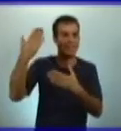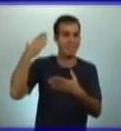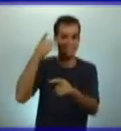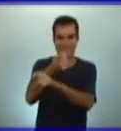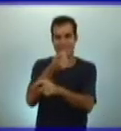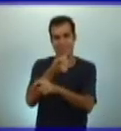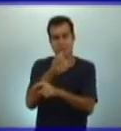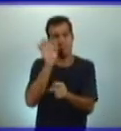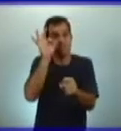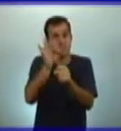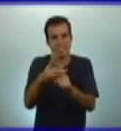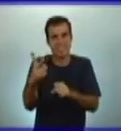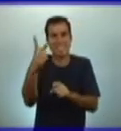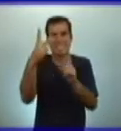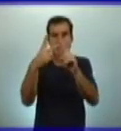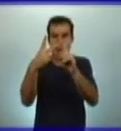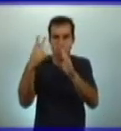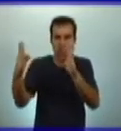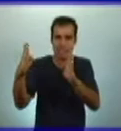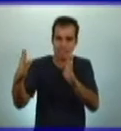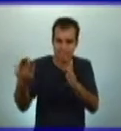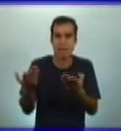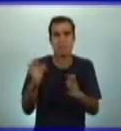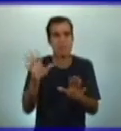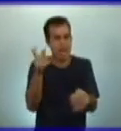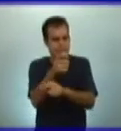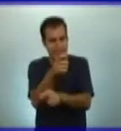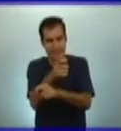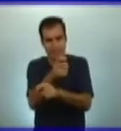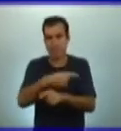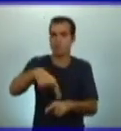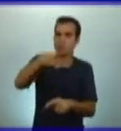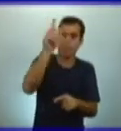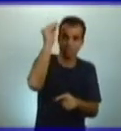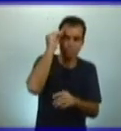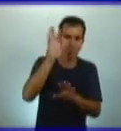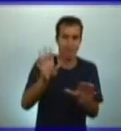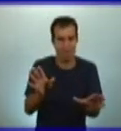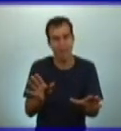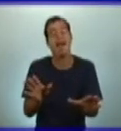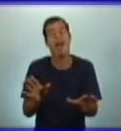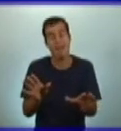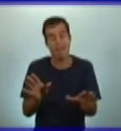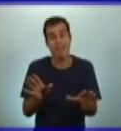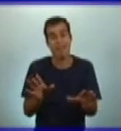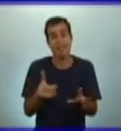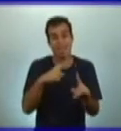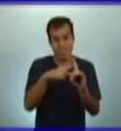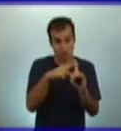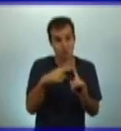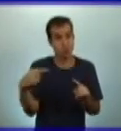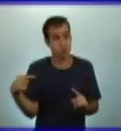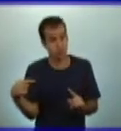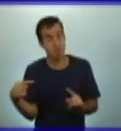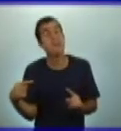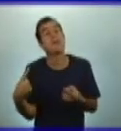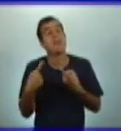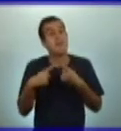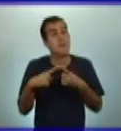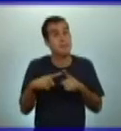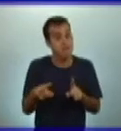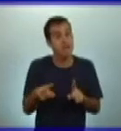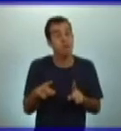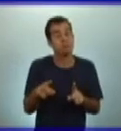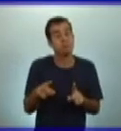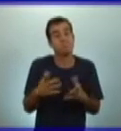iniciaron en el segundo periodo y ya hasta este minuto se trabajó la adición y la sustracción. Por lo tanto, debe